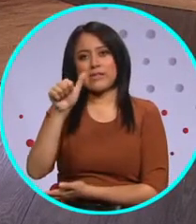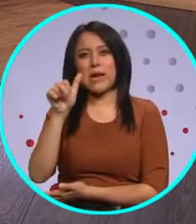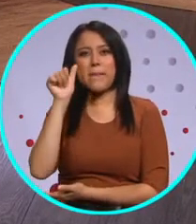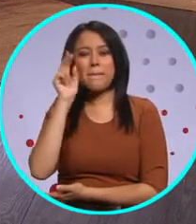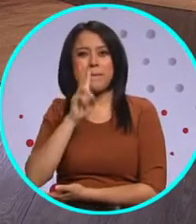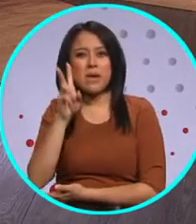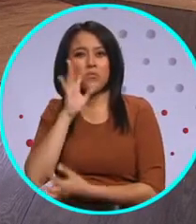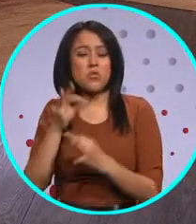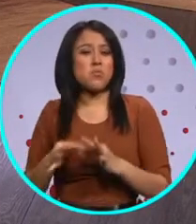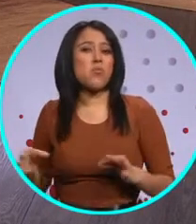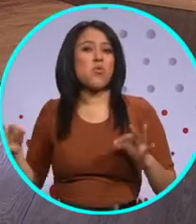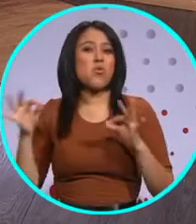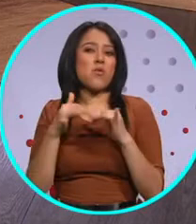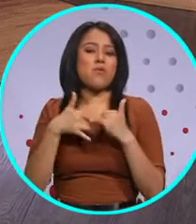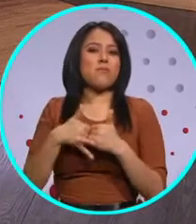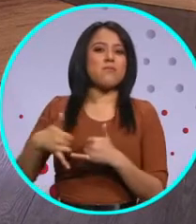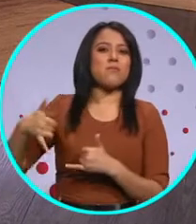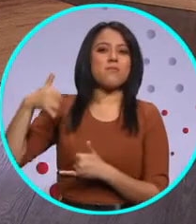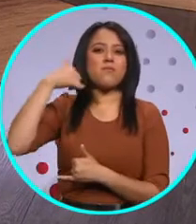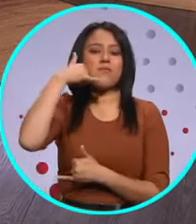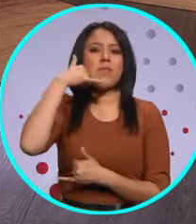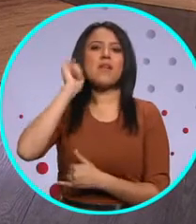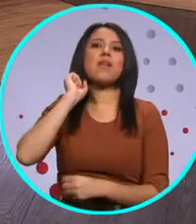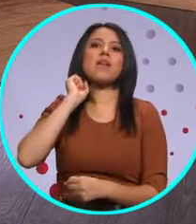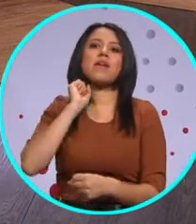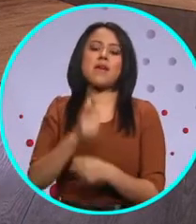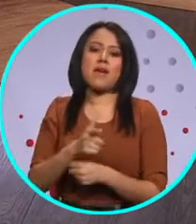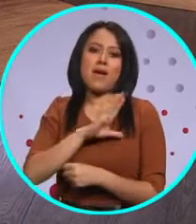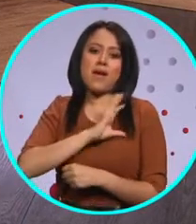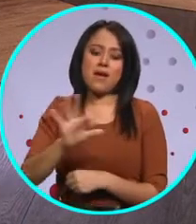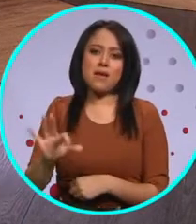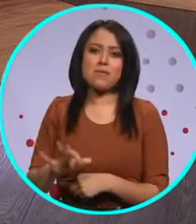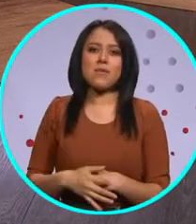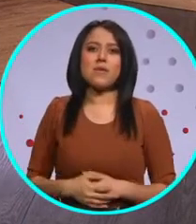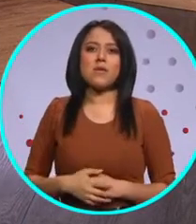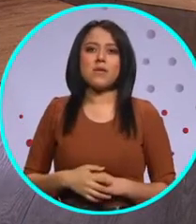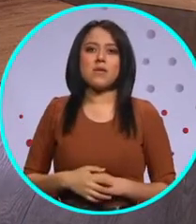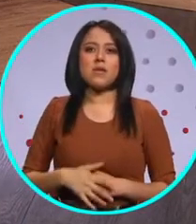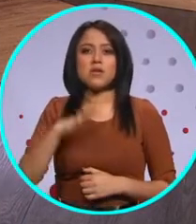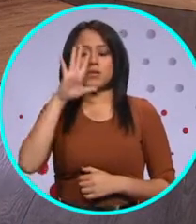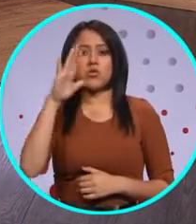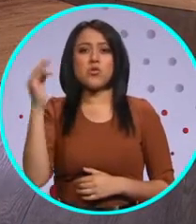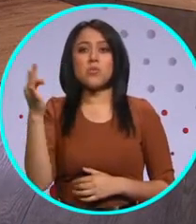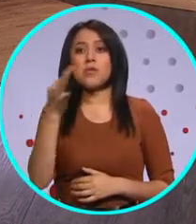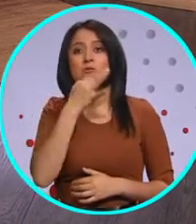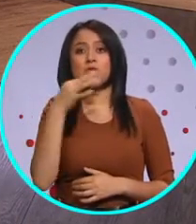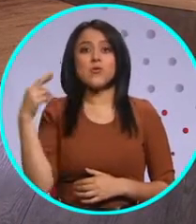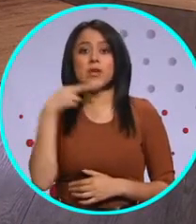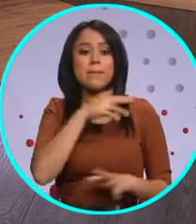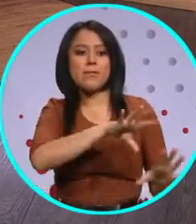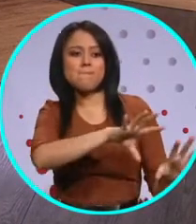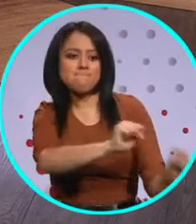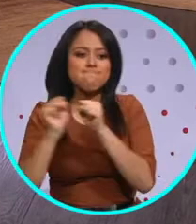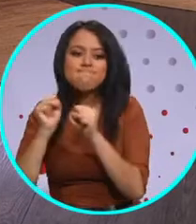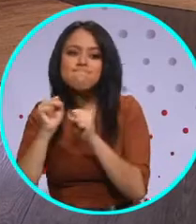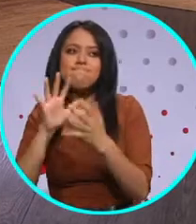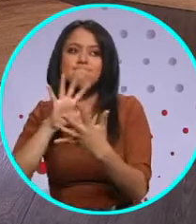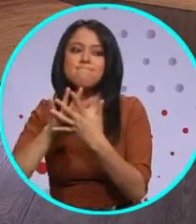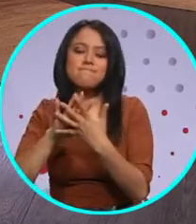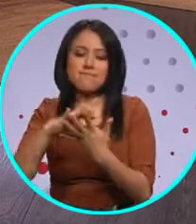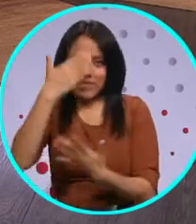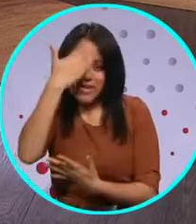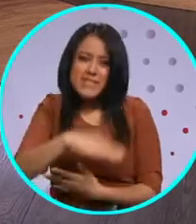fundamental la llamada de emergencia y la detención déjame decirte que fue menor a cinco minutos con los datos de precisión la